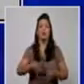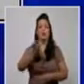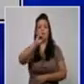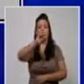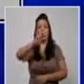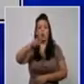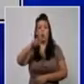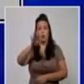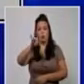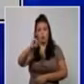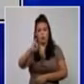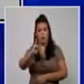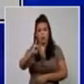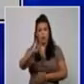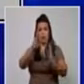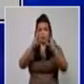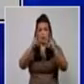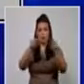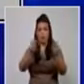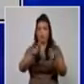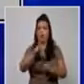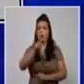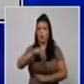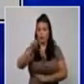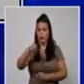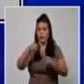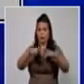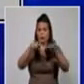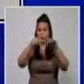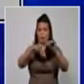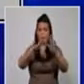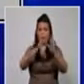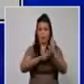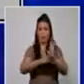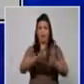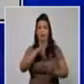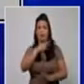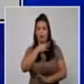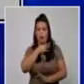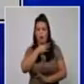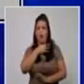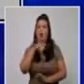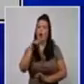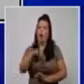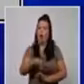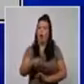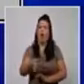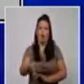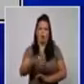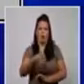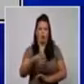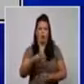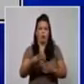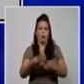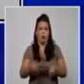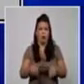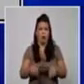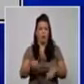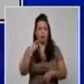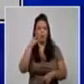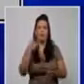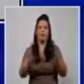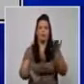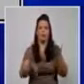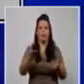0,46% para el mes de enero, no sea de las más elevadas, teniendo en cuenta el número de casos que se